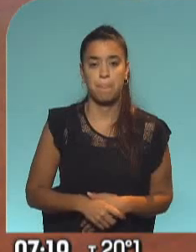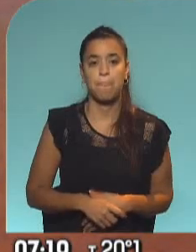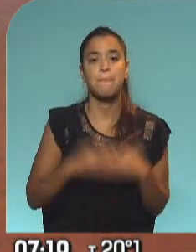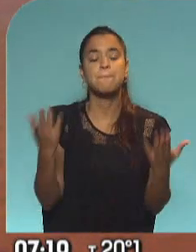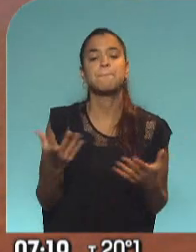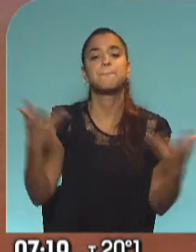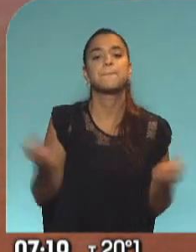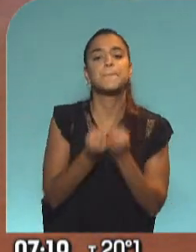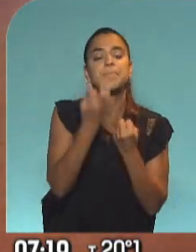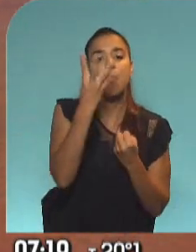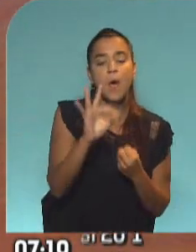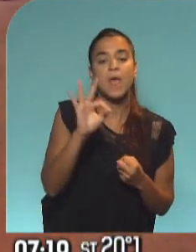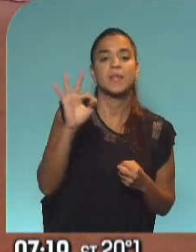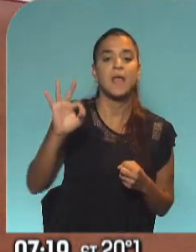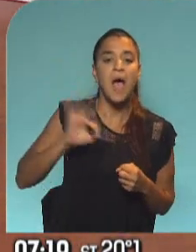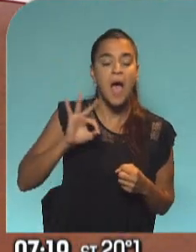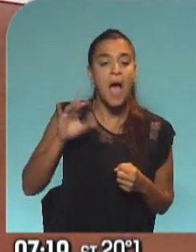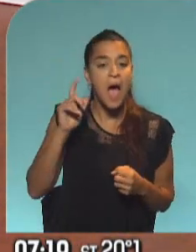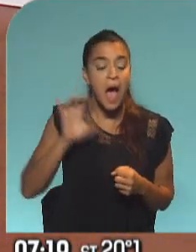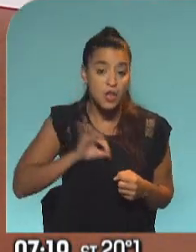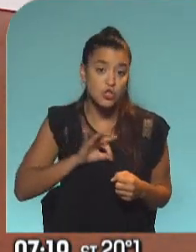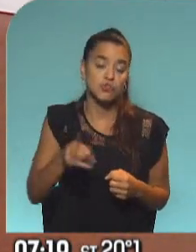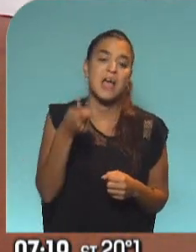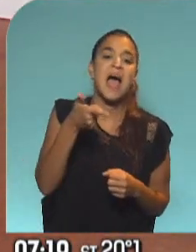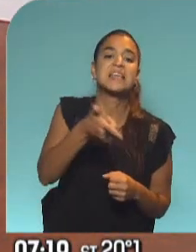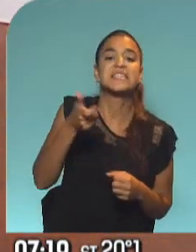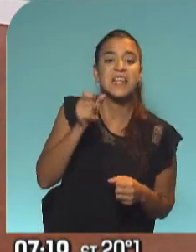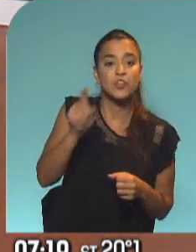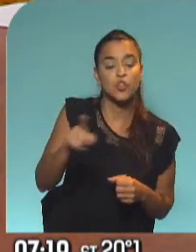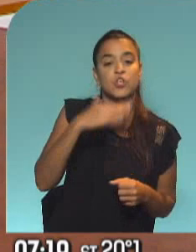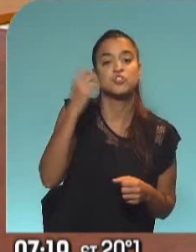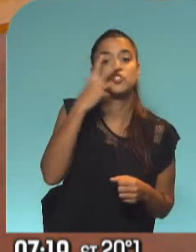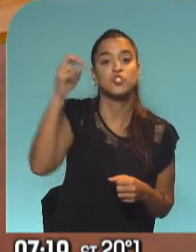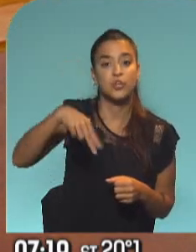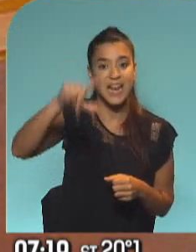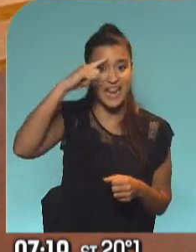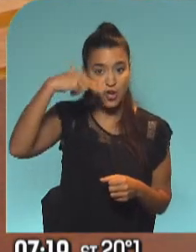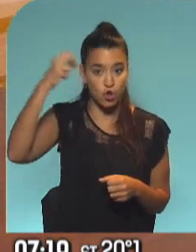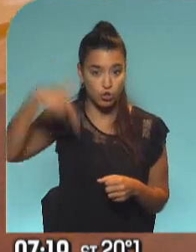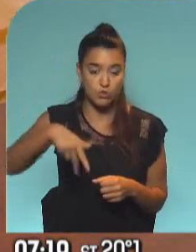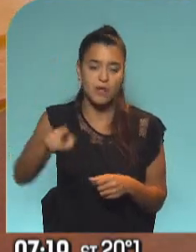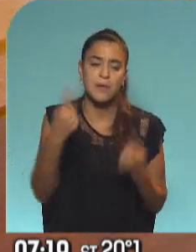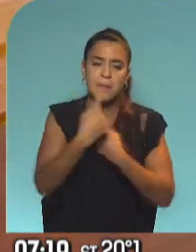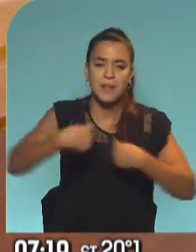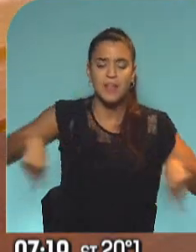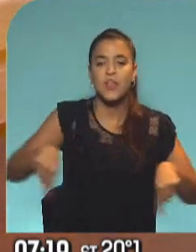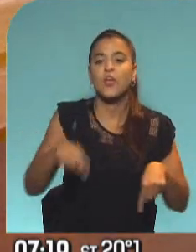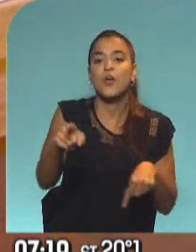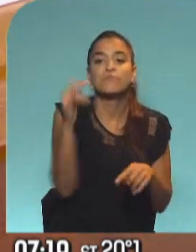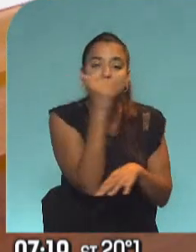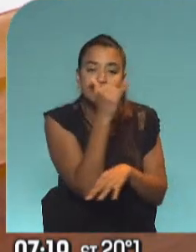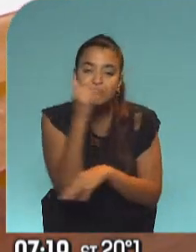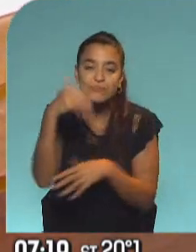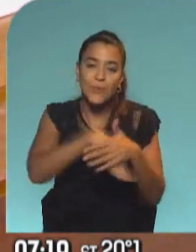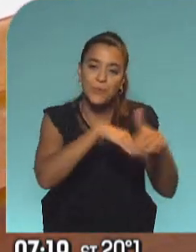no se cumple 40 años del asesinato nada más y nada menos que de john lennon por eso compartimos con ustedes un material exclusivo del archivo fílmico de la